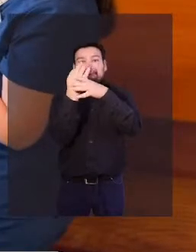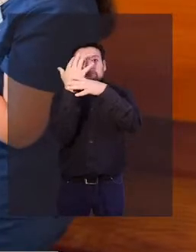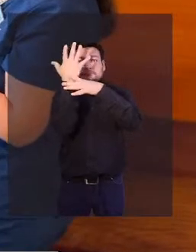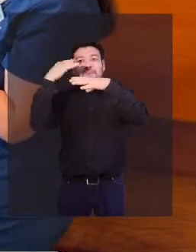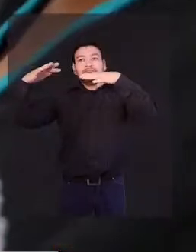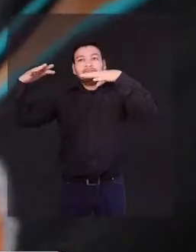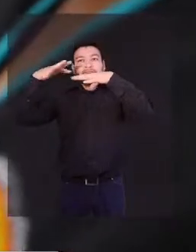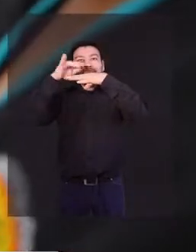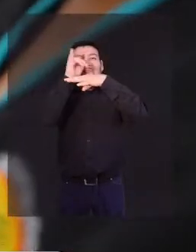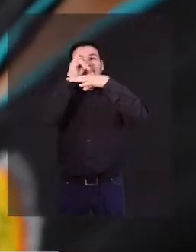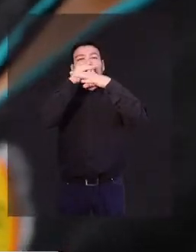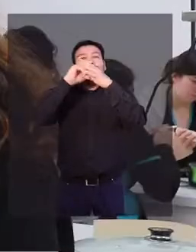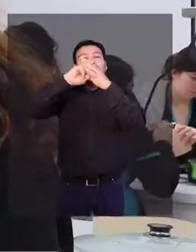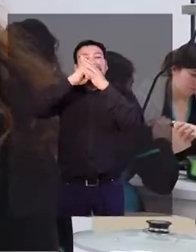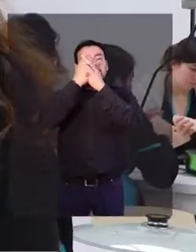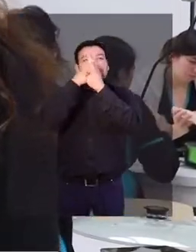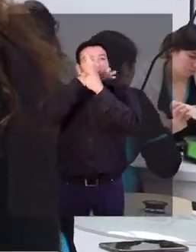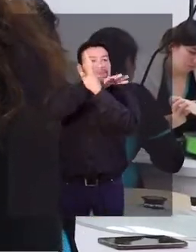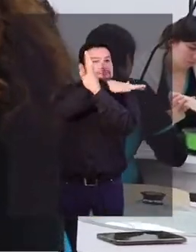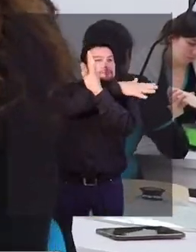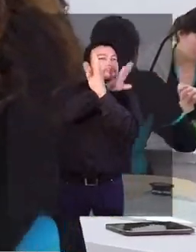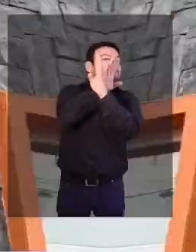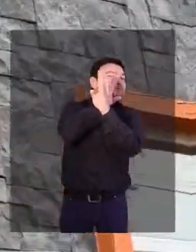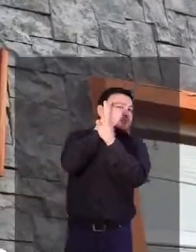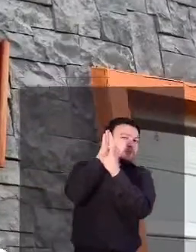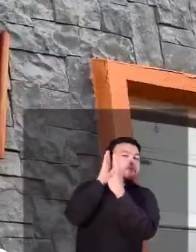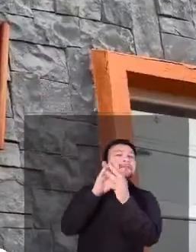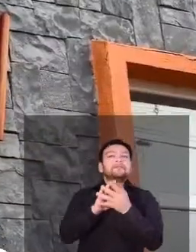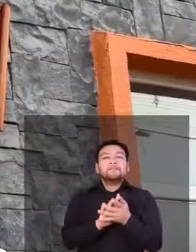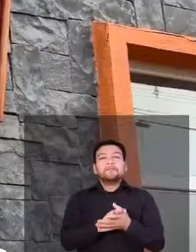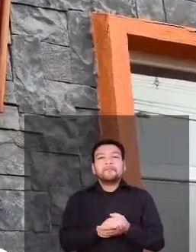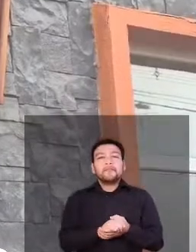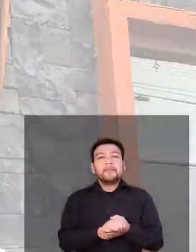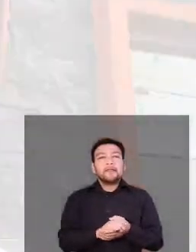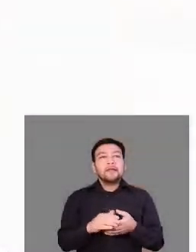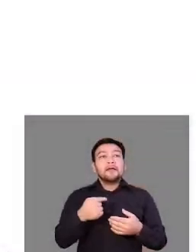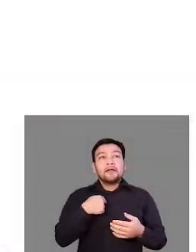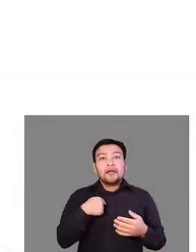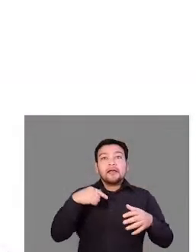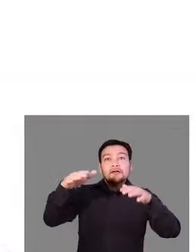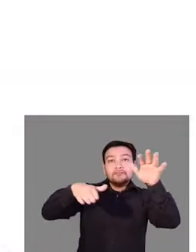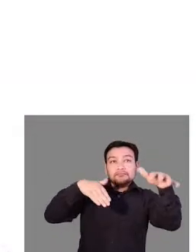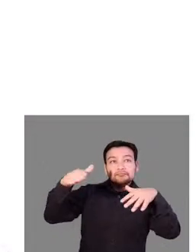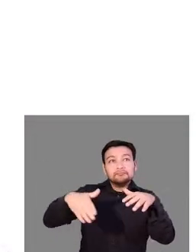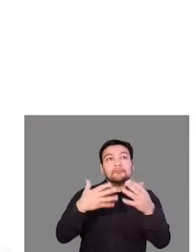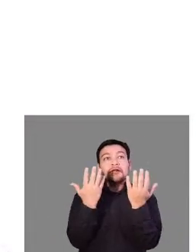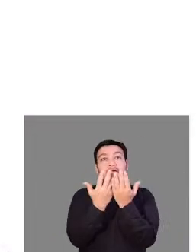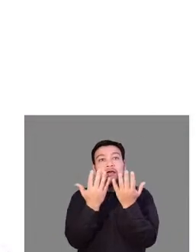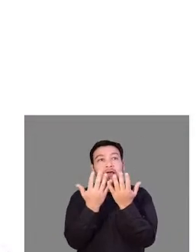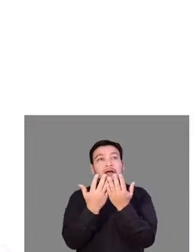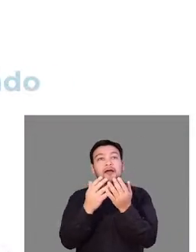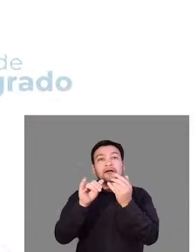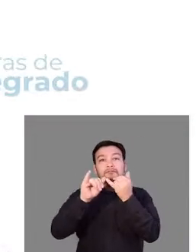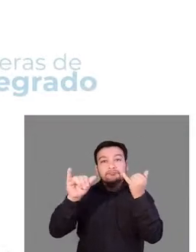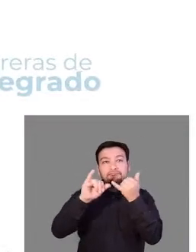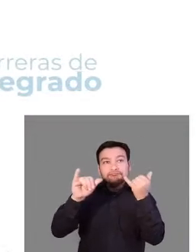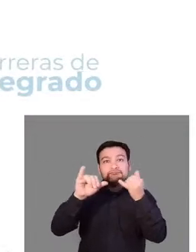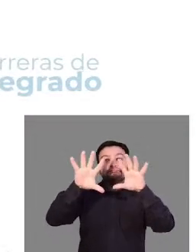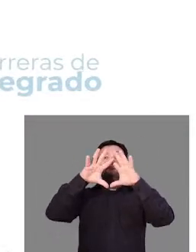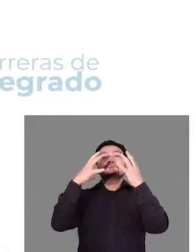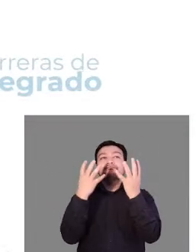ingeniería y tecnología y pedagogías. Nuestra universidad cuenta con 5 institutos, 5